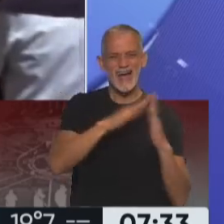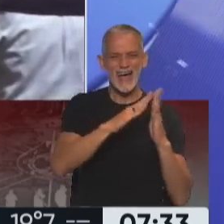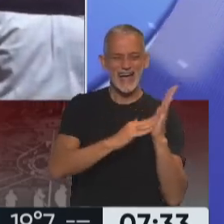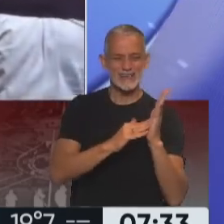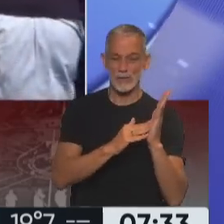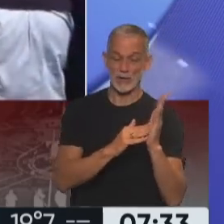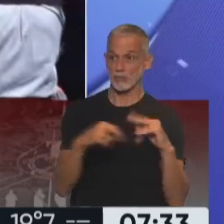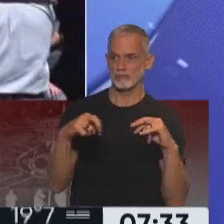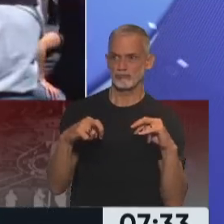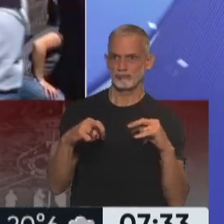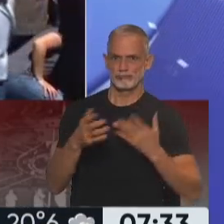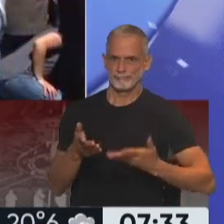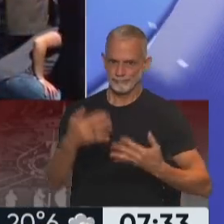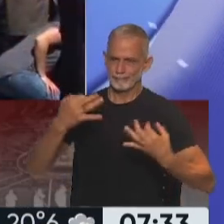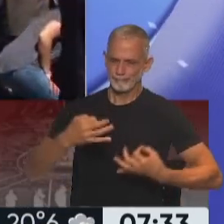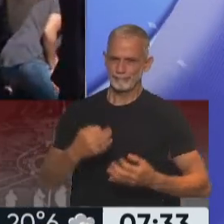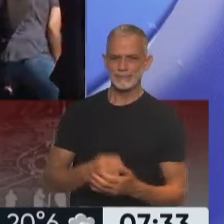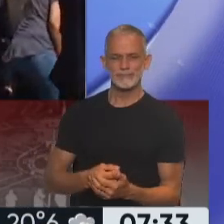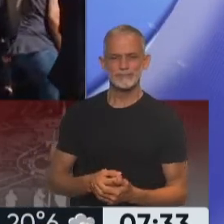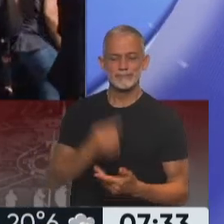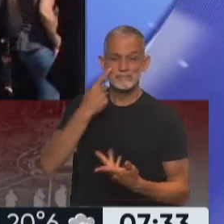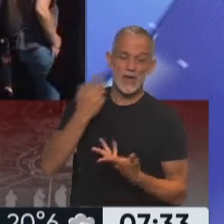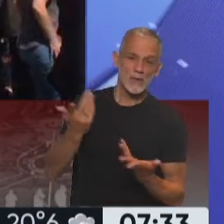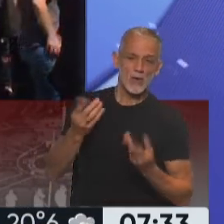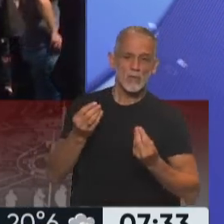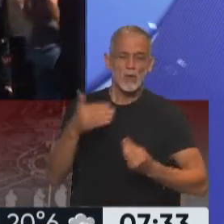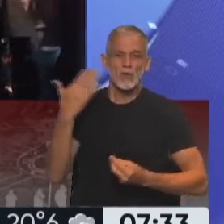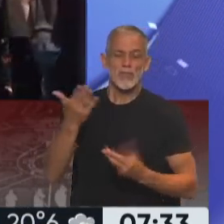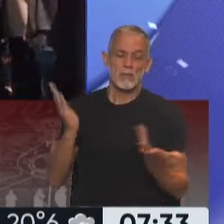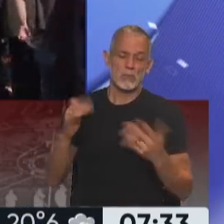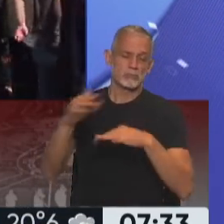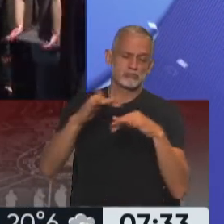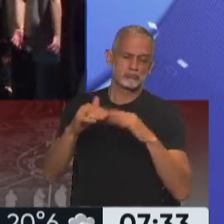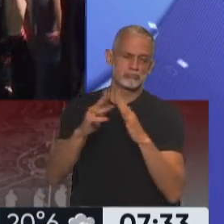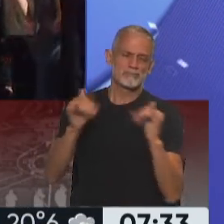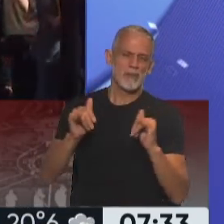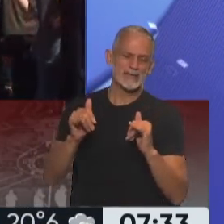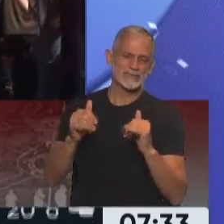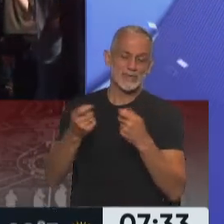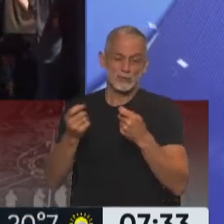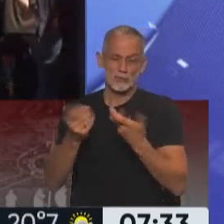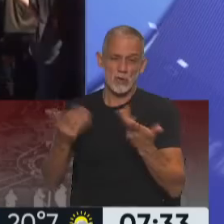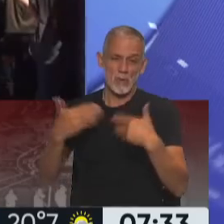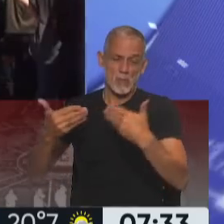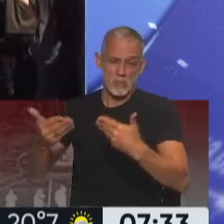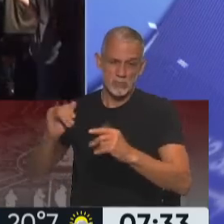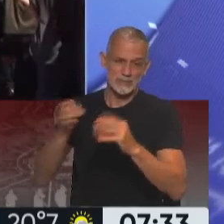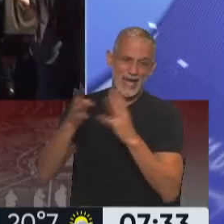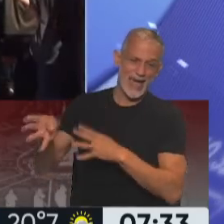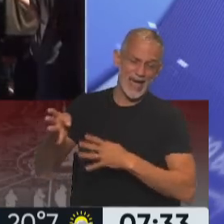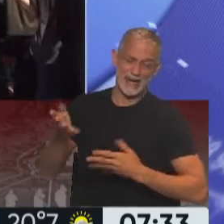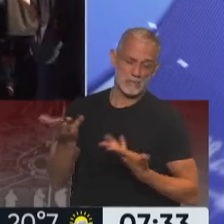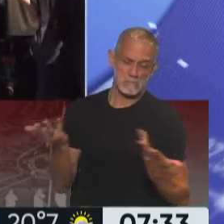había visto en el último encuentro. Veremos si eso después tiene alguna repercusión, repito, en lo que tiene que ver con la guerra